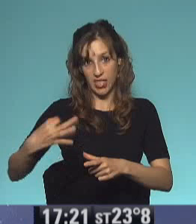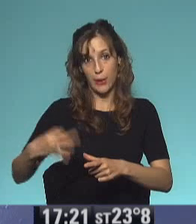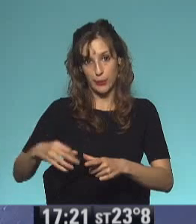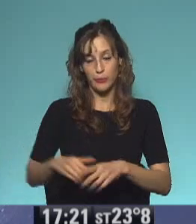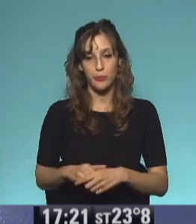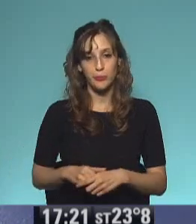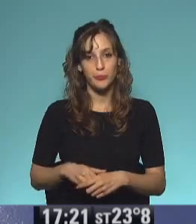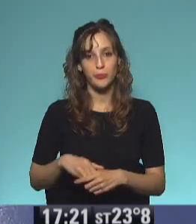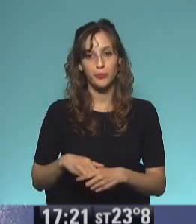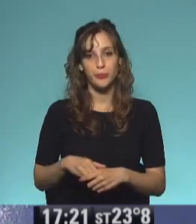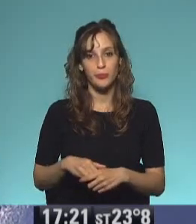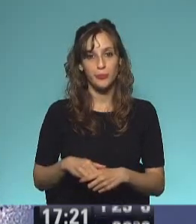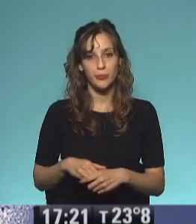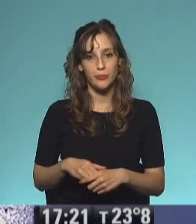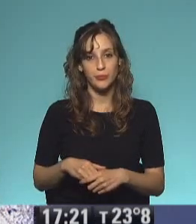lejos.